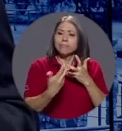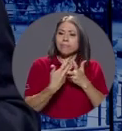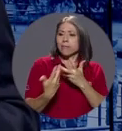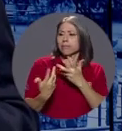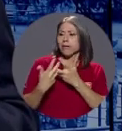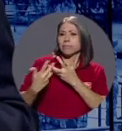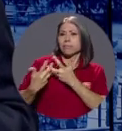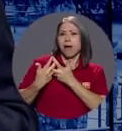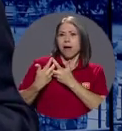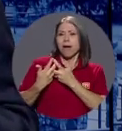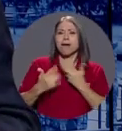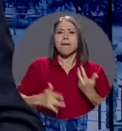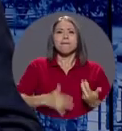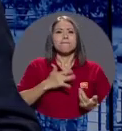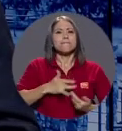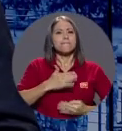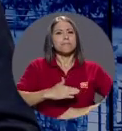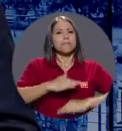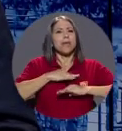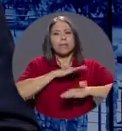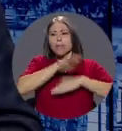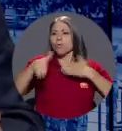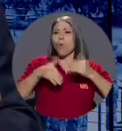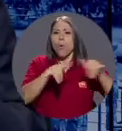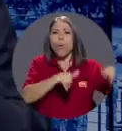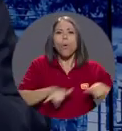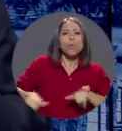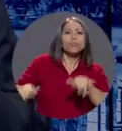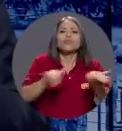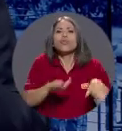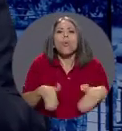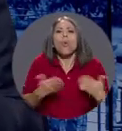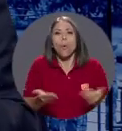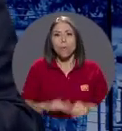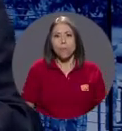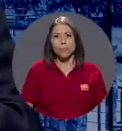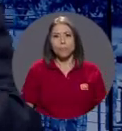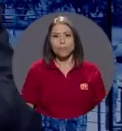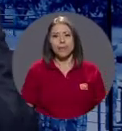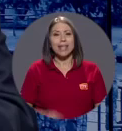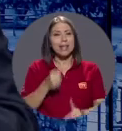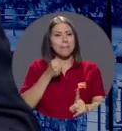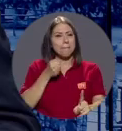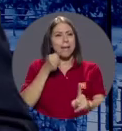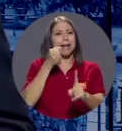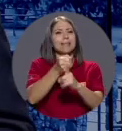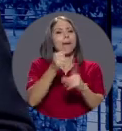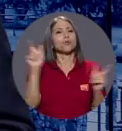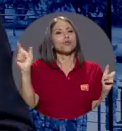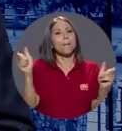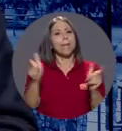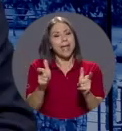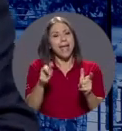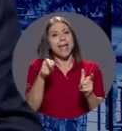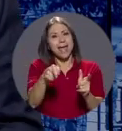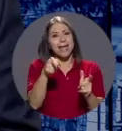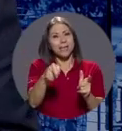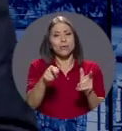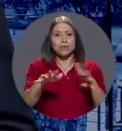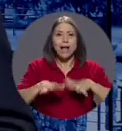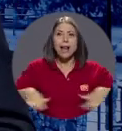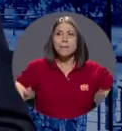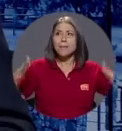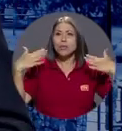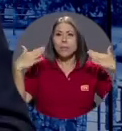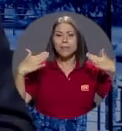el bien común también? ¿Cómo impactamos de la menor forma también a lo que